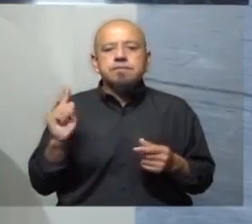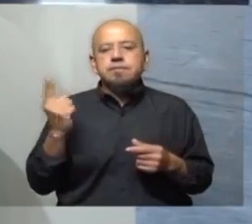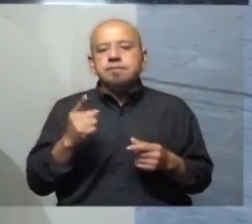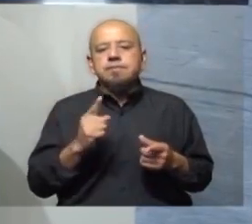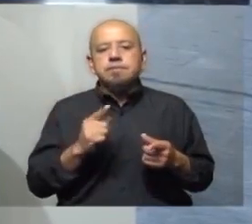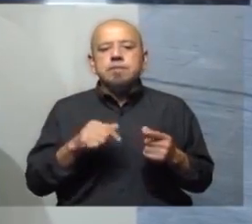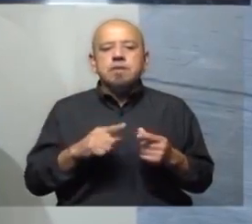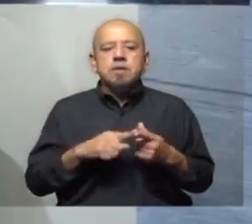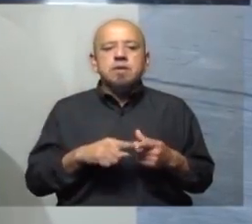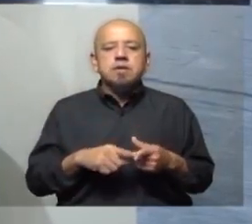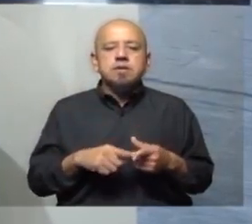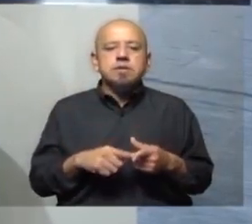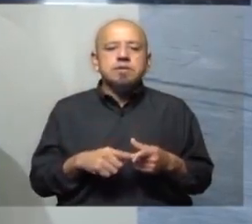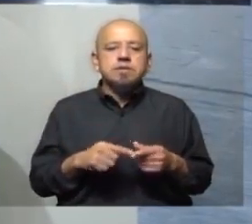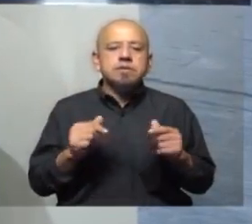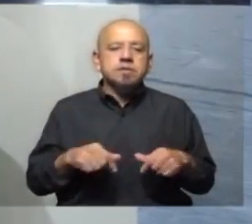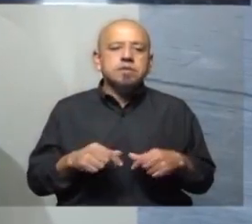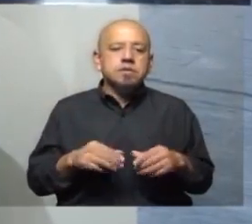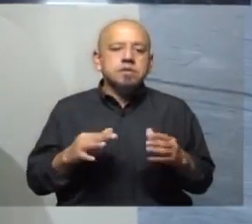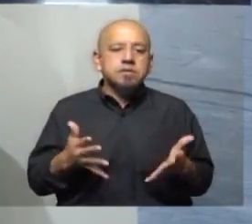para llegar y disfrutarla